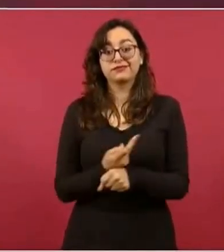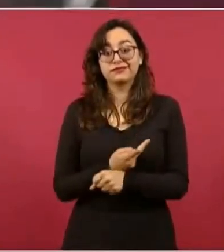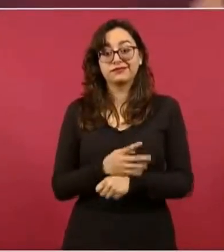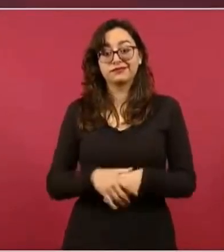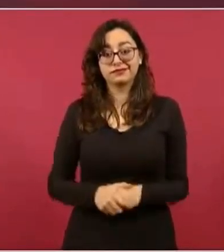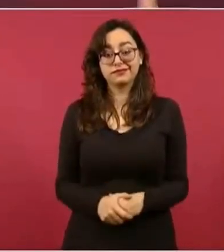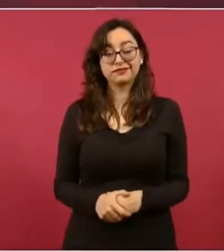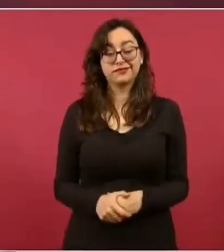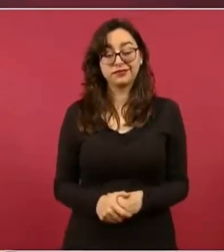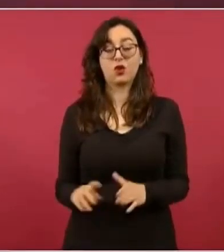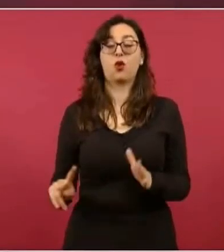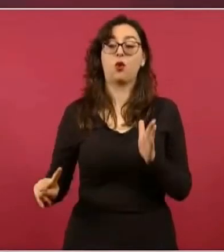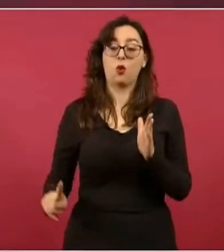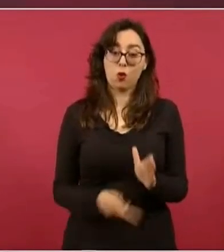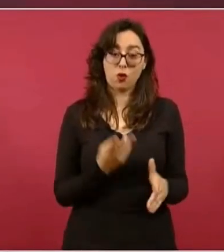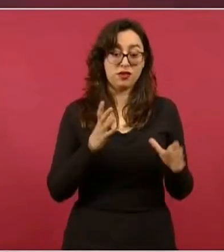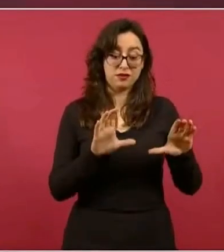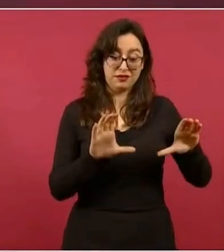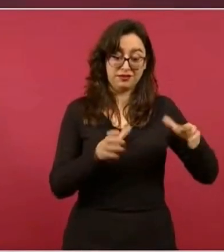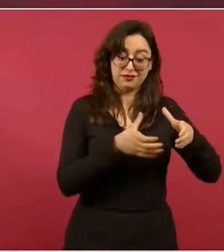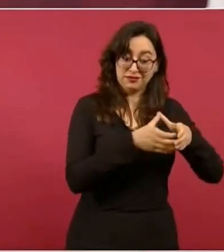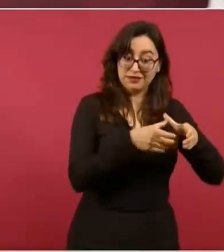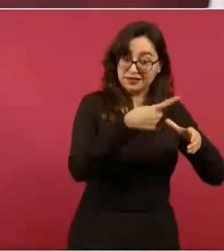esclavizaron al pueblo